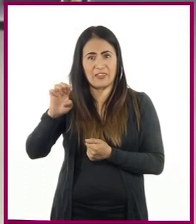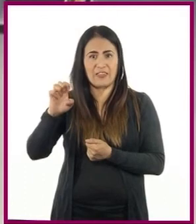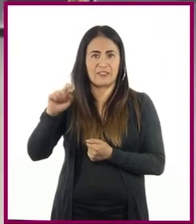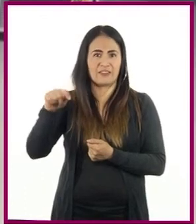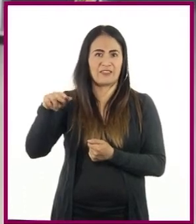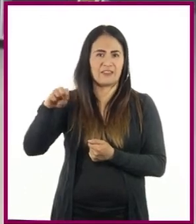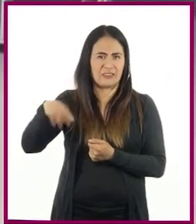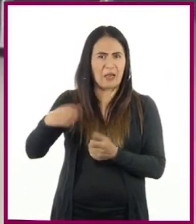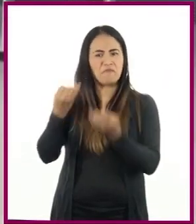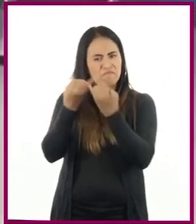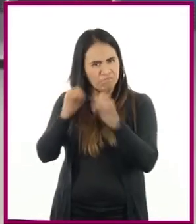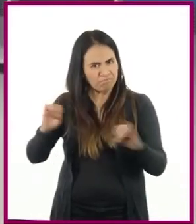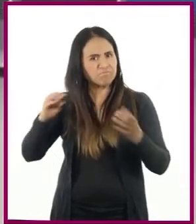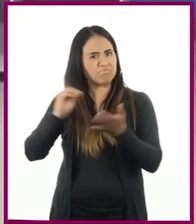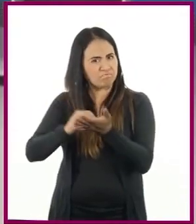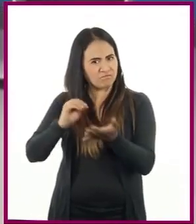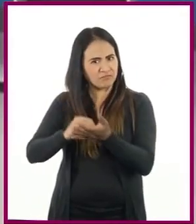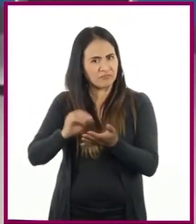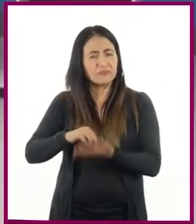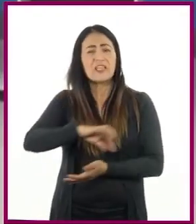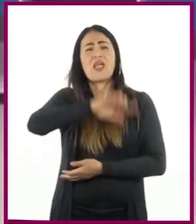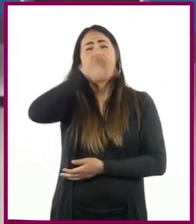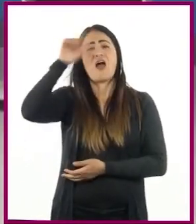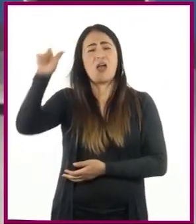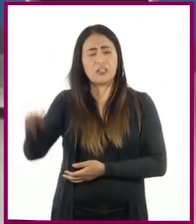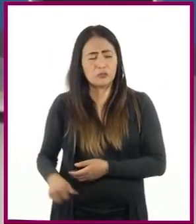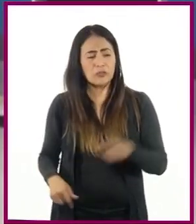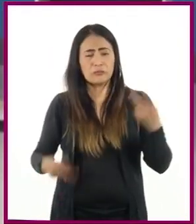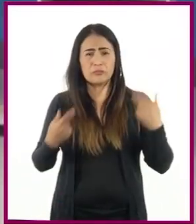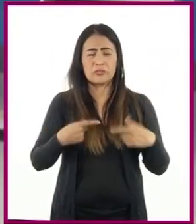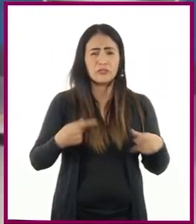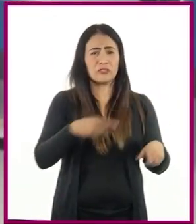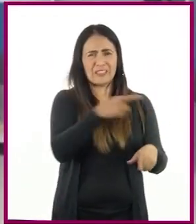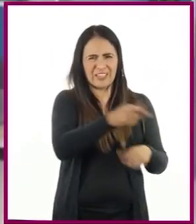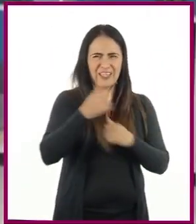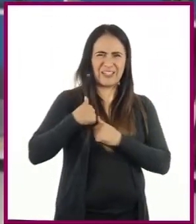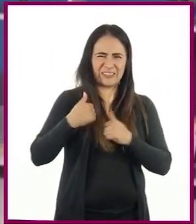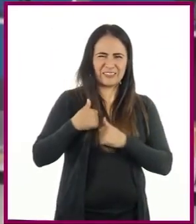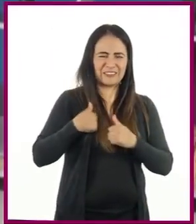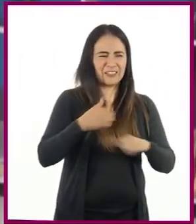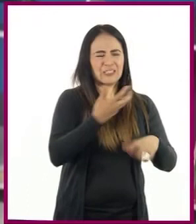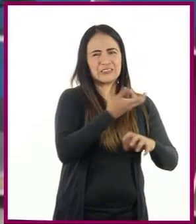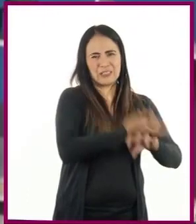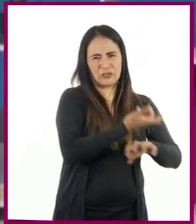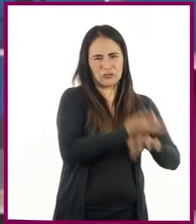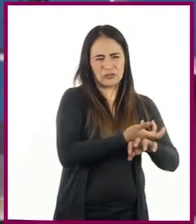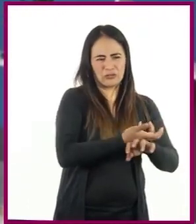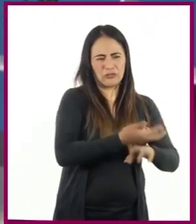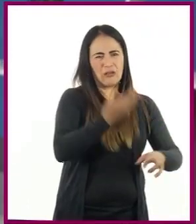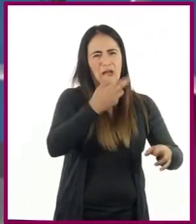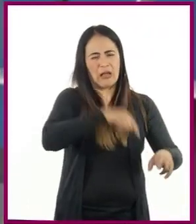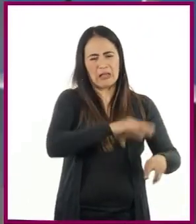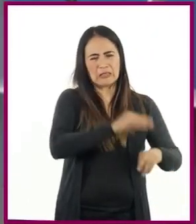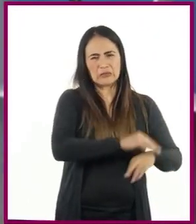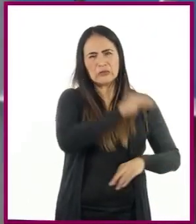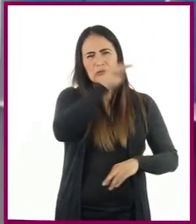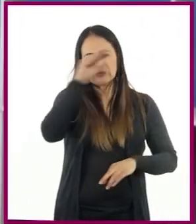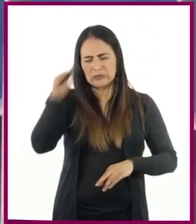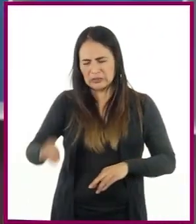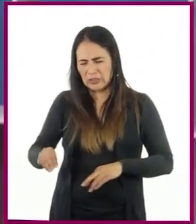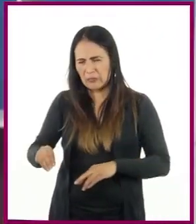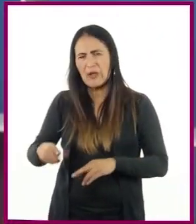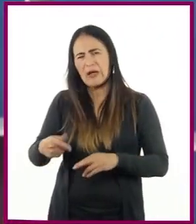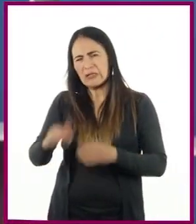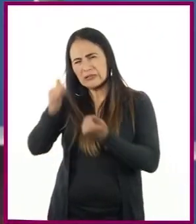Años después, muchos norteamericanos veteranos de Vietnam regresaron a ese país para vivir, arrepentidos de su participación en